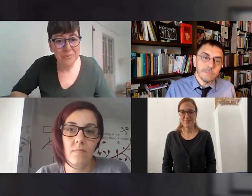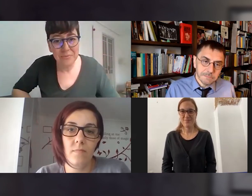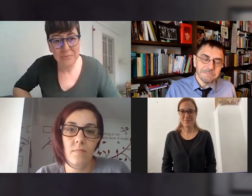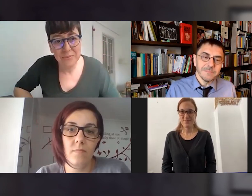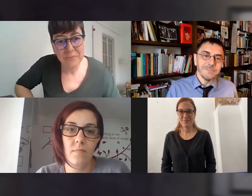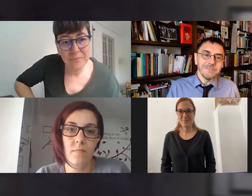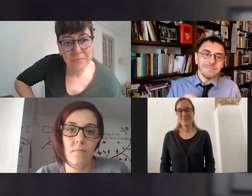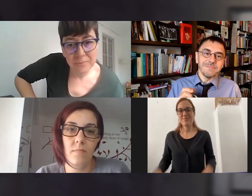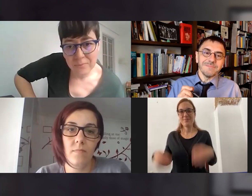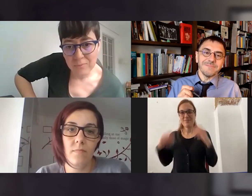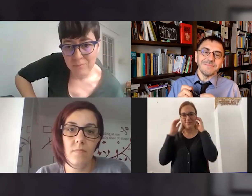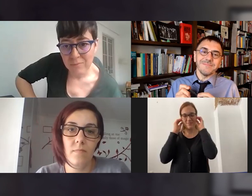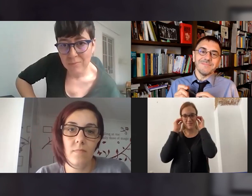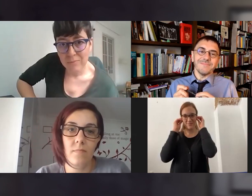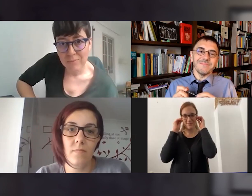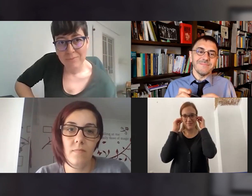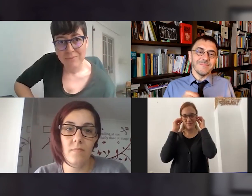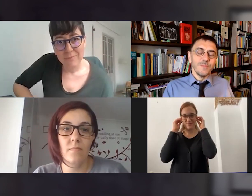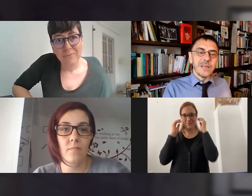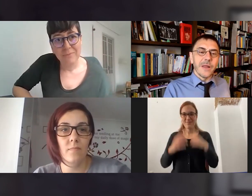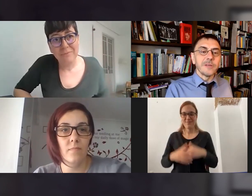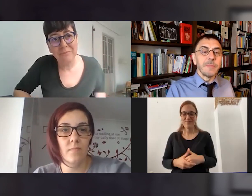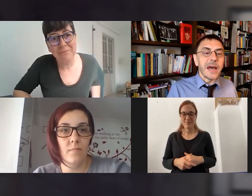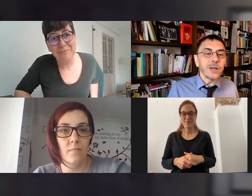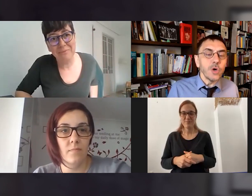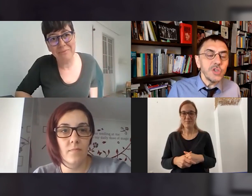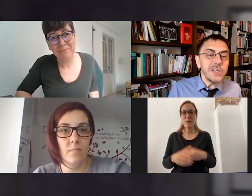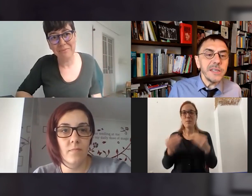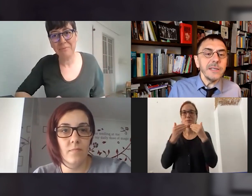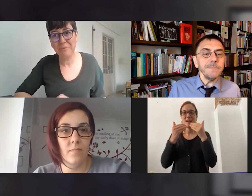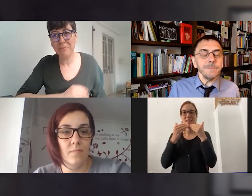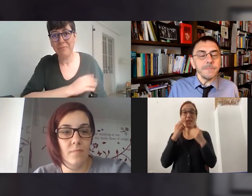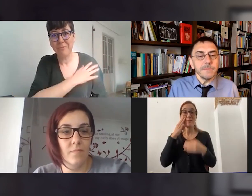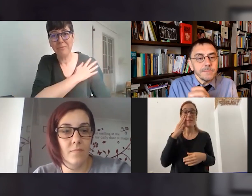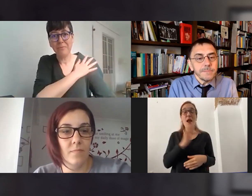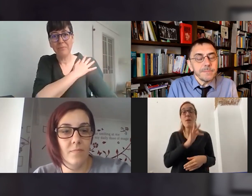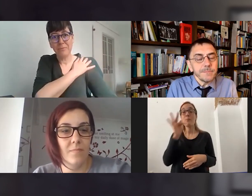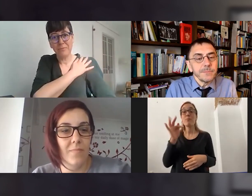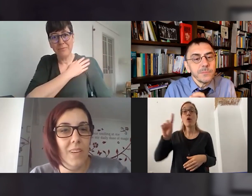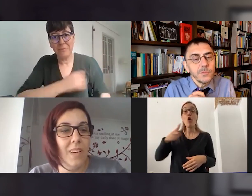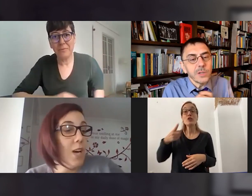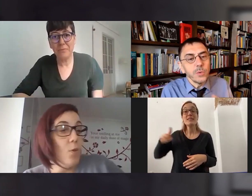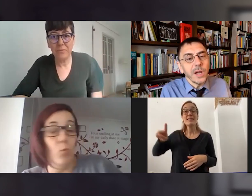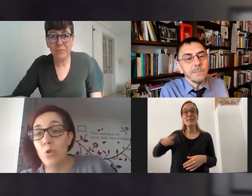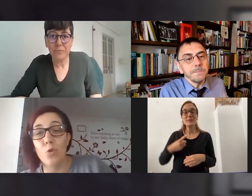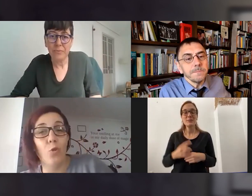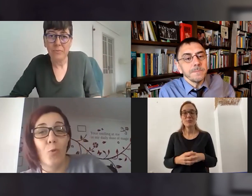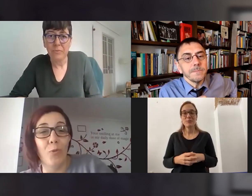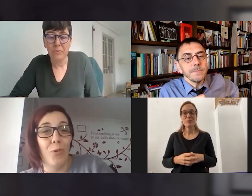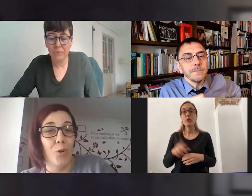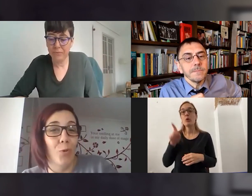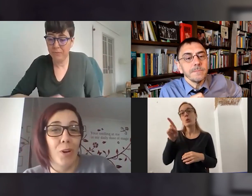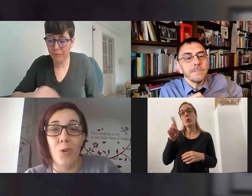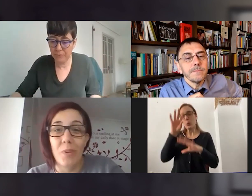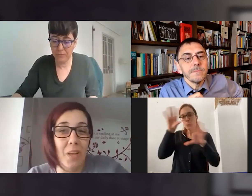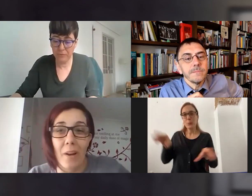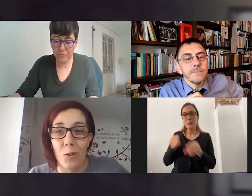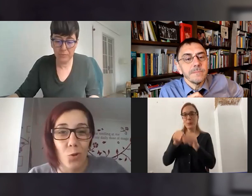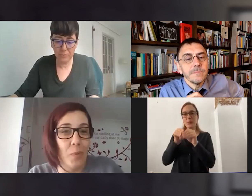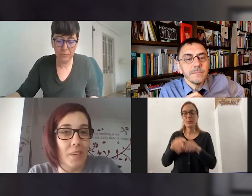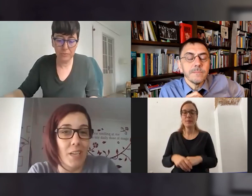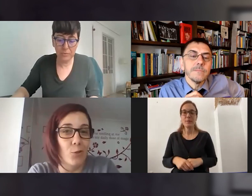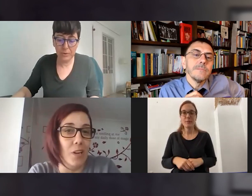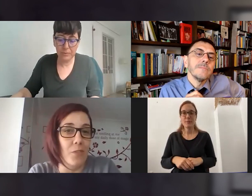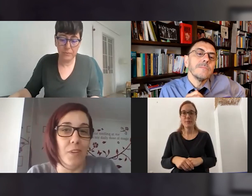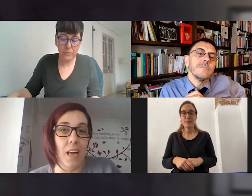esperanza, esa no nos va a faltar. Muchas gracias, Pilar. Conchi, tu lectura. Como bien comentaban